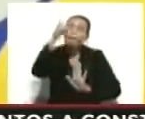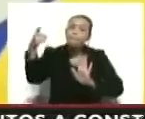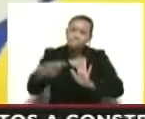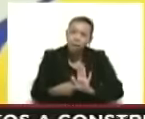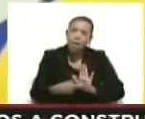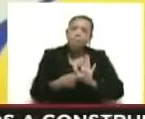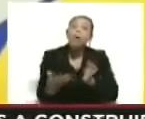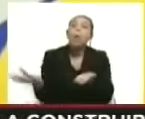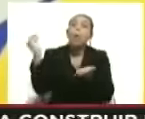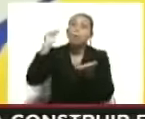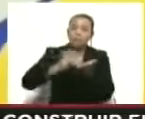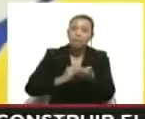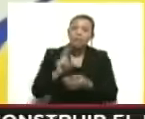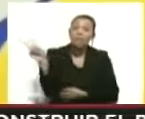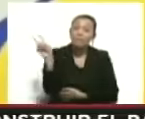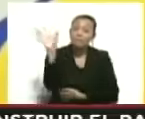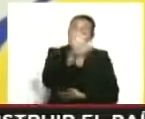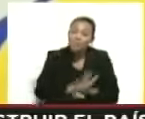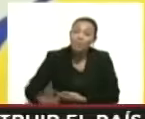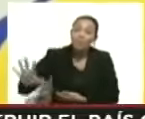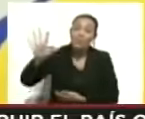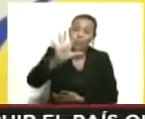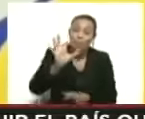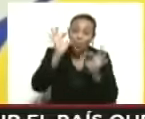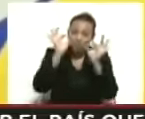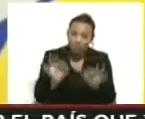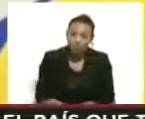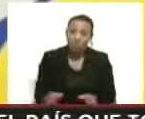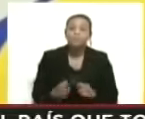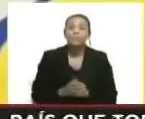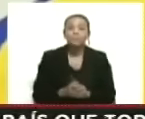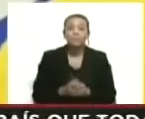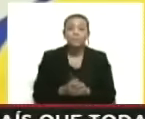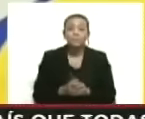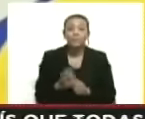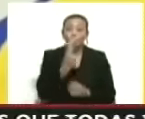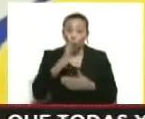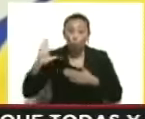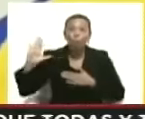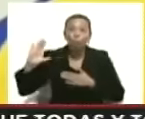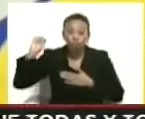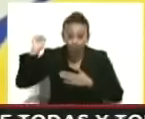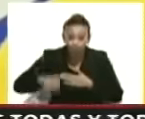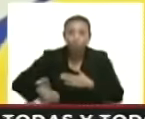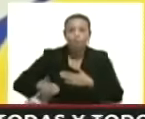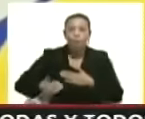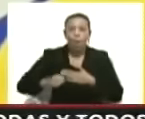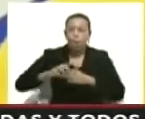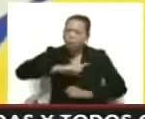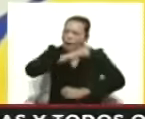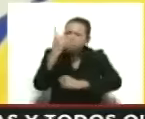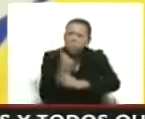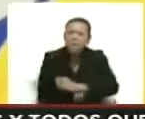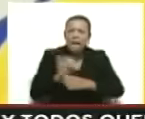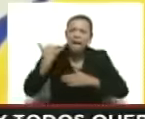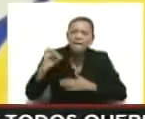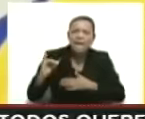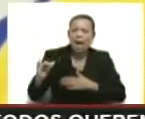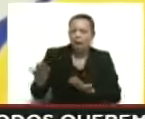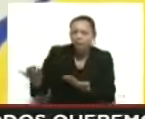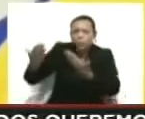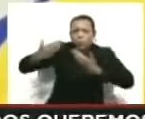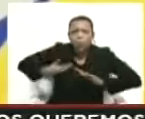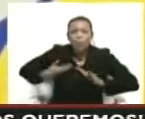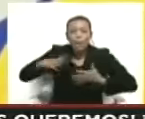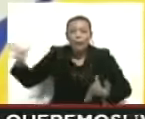completamente devueltas a la República Bolivariana de Venezuela. Juro por la fuerza que nos da